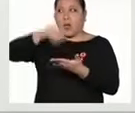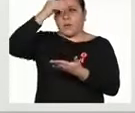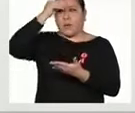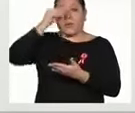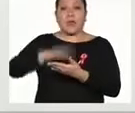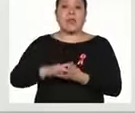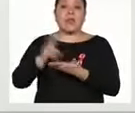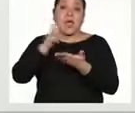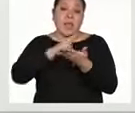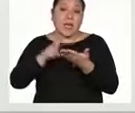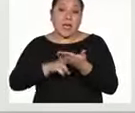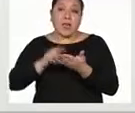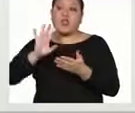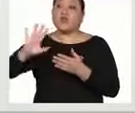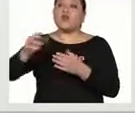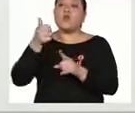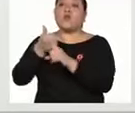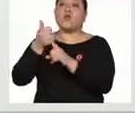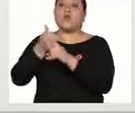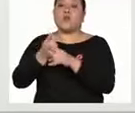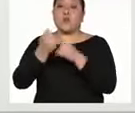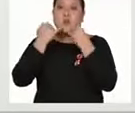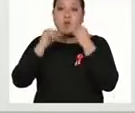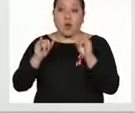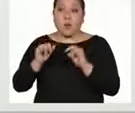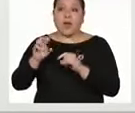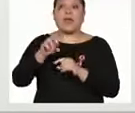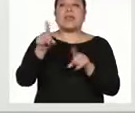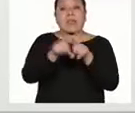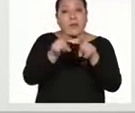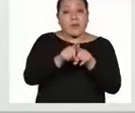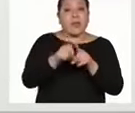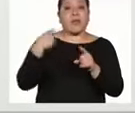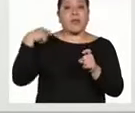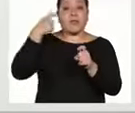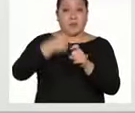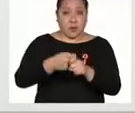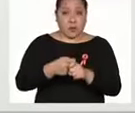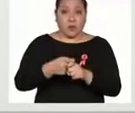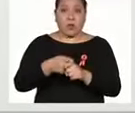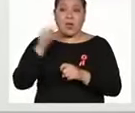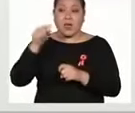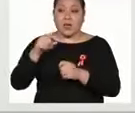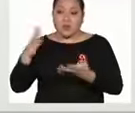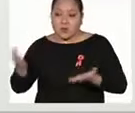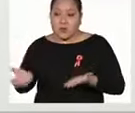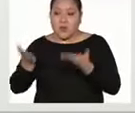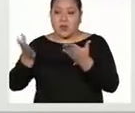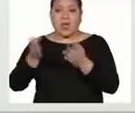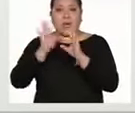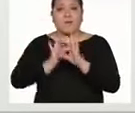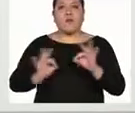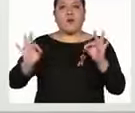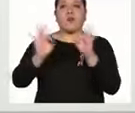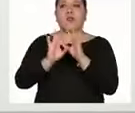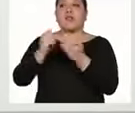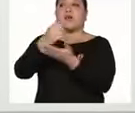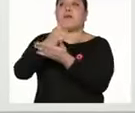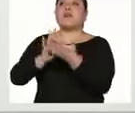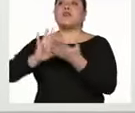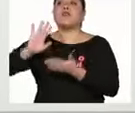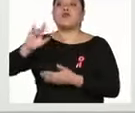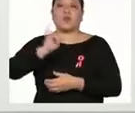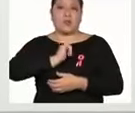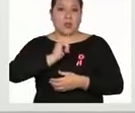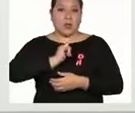en su lengua y también en castellano. De esta forma se afianza este importante rasgo de identidad y